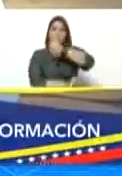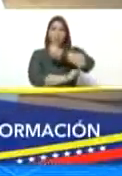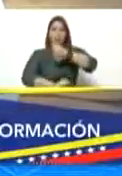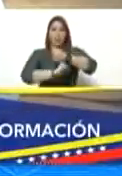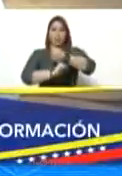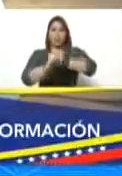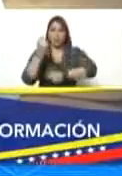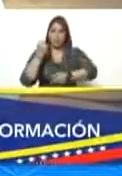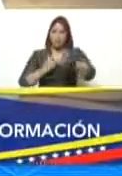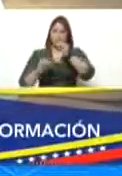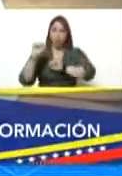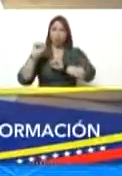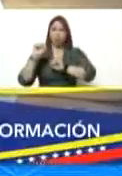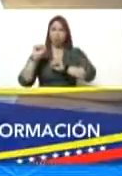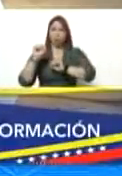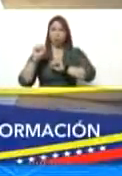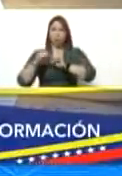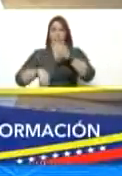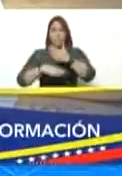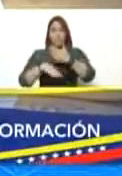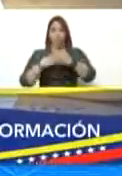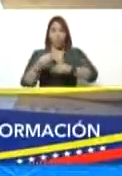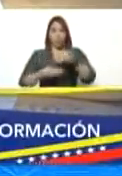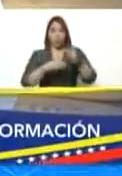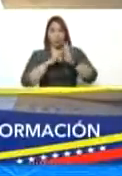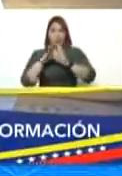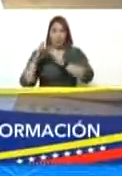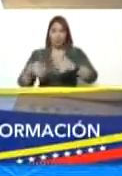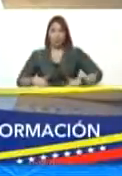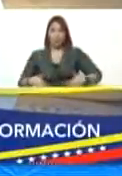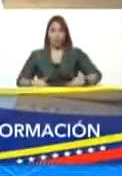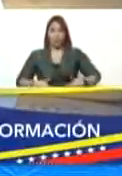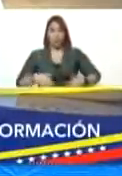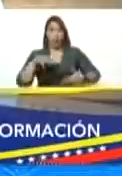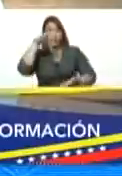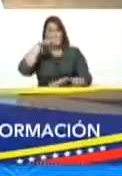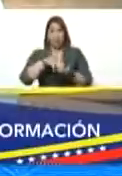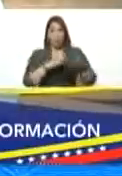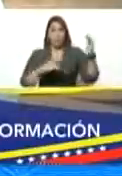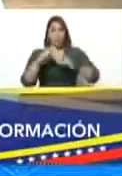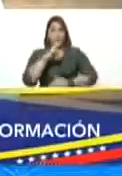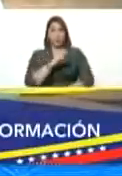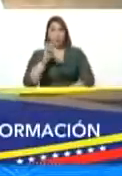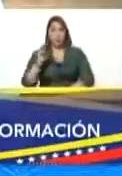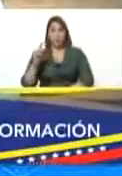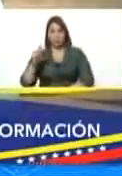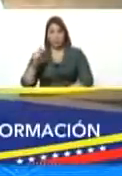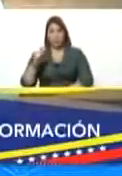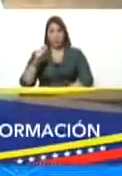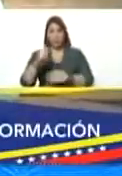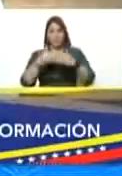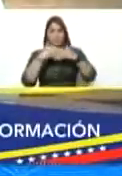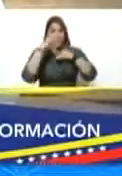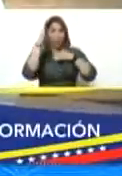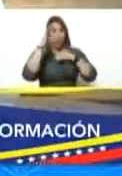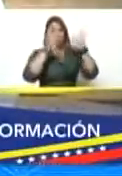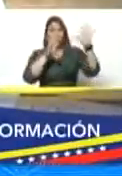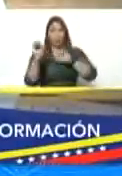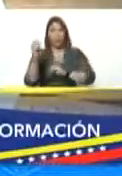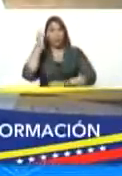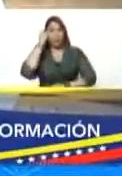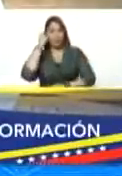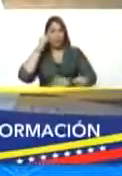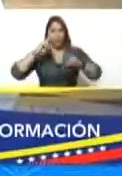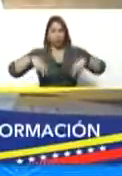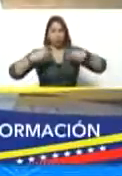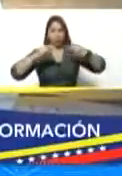Bueno, vamos a hacer un gran esfuerzo, el Estado Mayor de los CPT, para en los próximos 90 días renovar